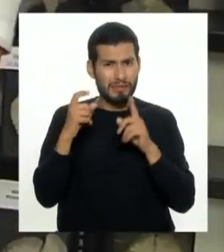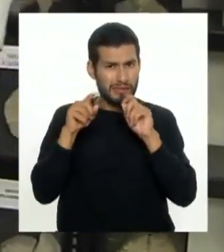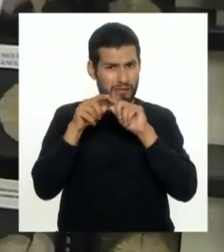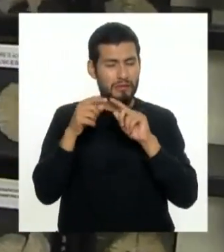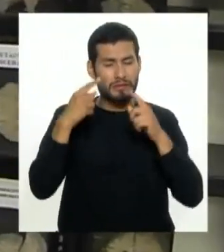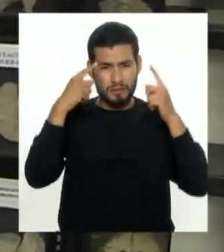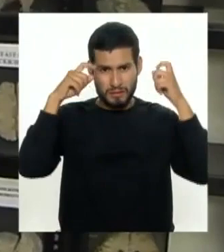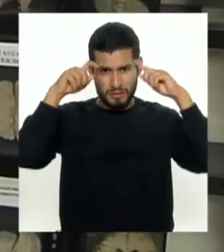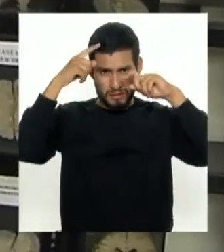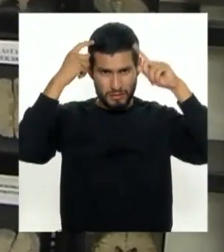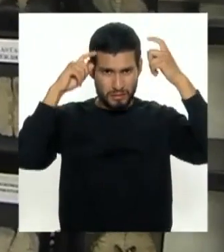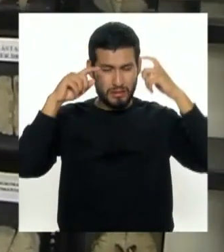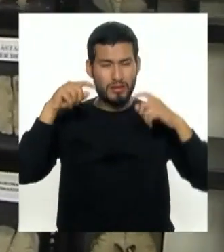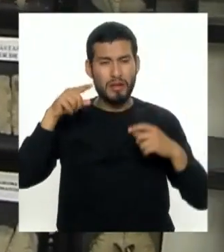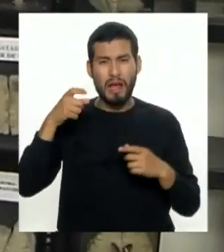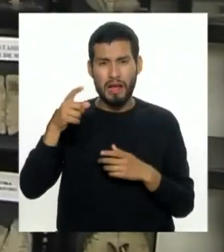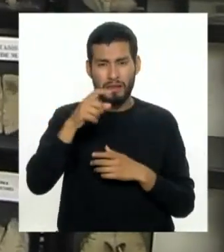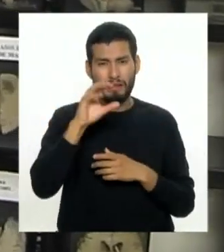por ejemplo,